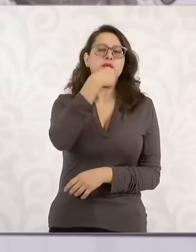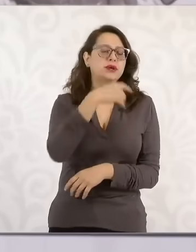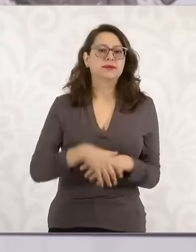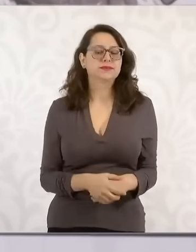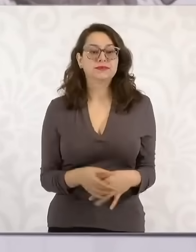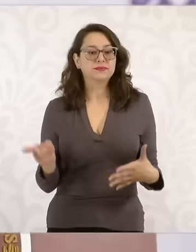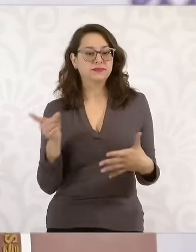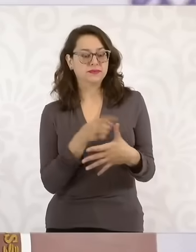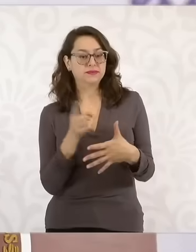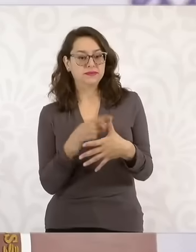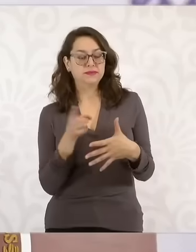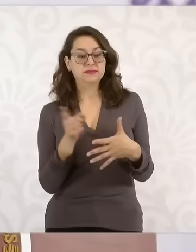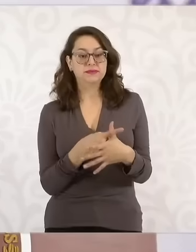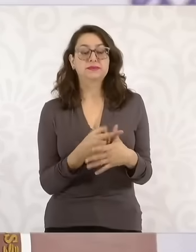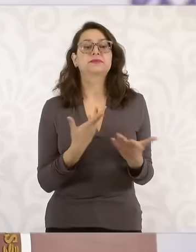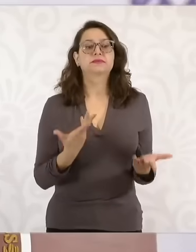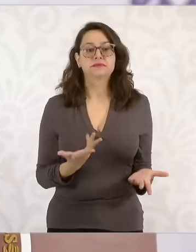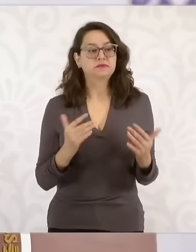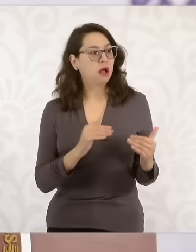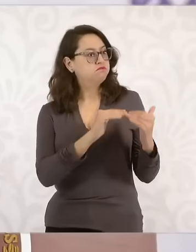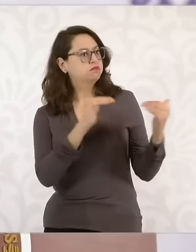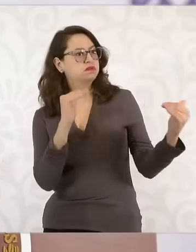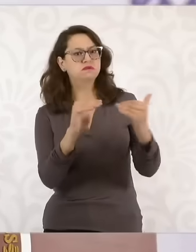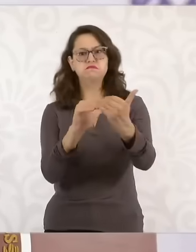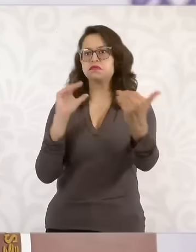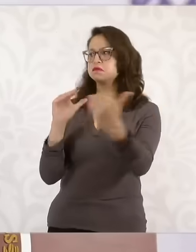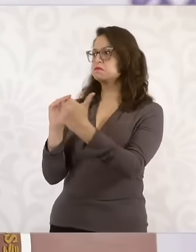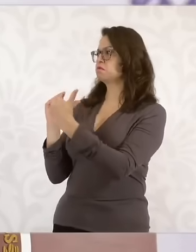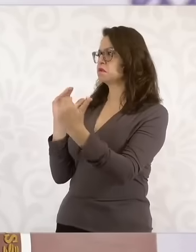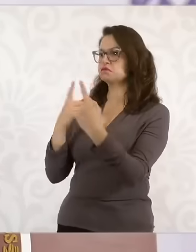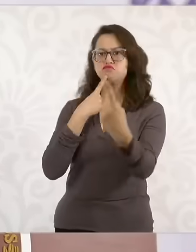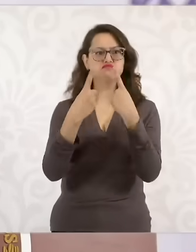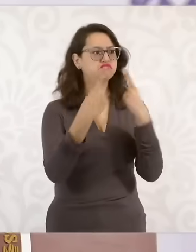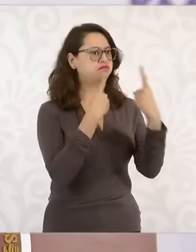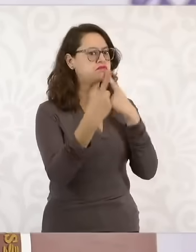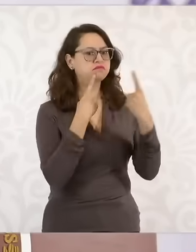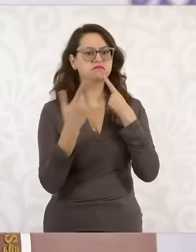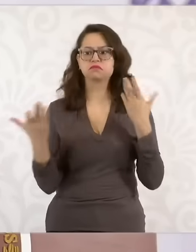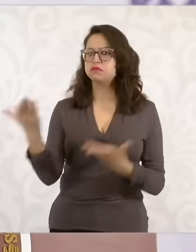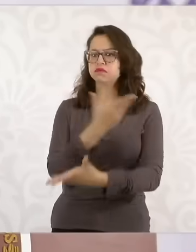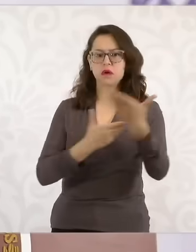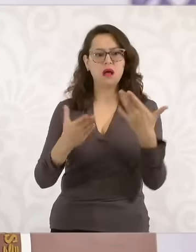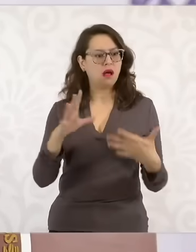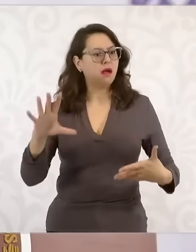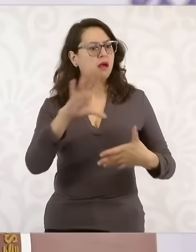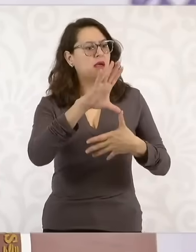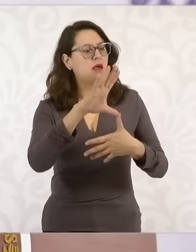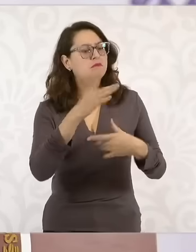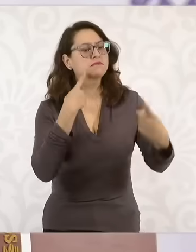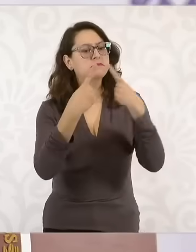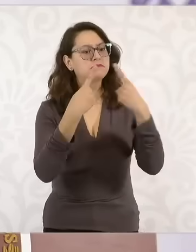Quinto, el diálogo permanente entre iguales. La estabilidad del hemisferio se construye con